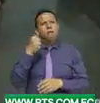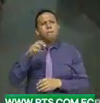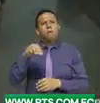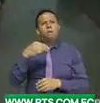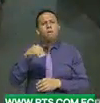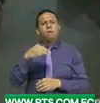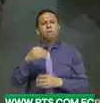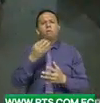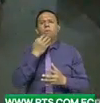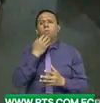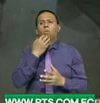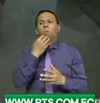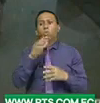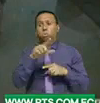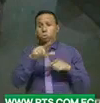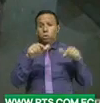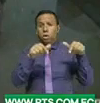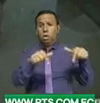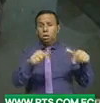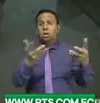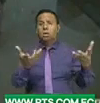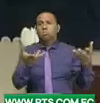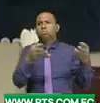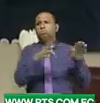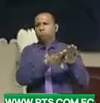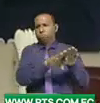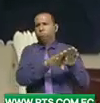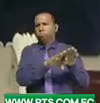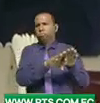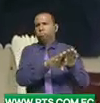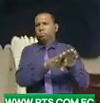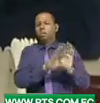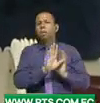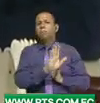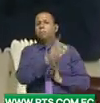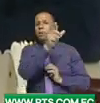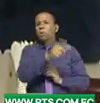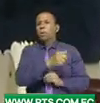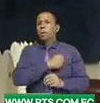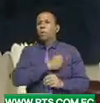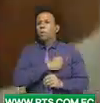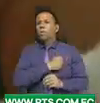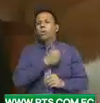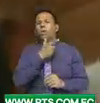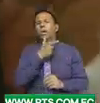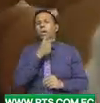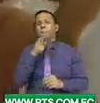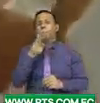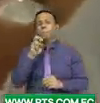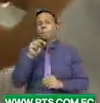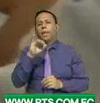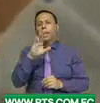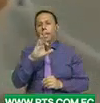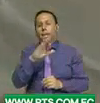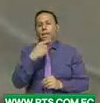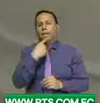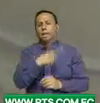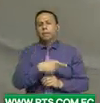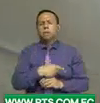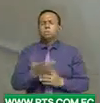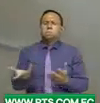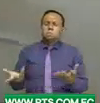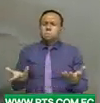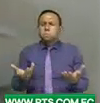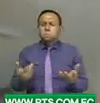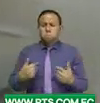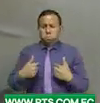cuando el establecimiento estaba cerrado. Su propietario, Benny Colónico, menciona que el ataque no